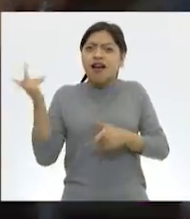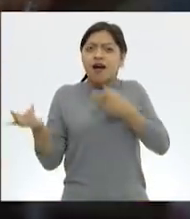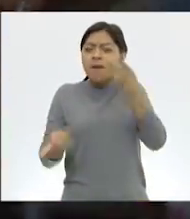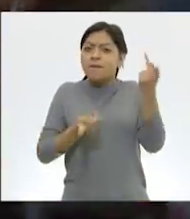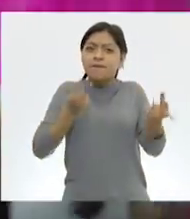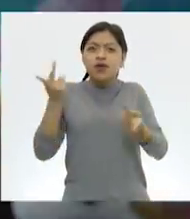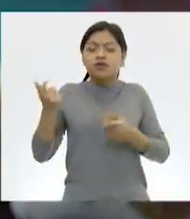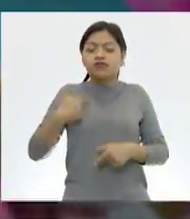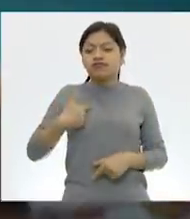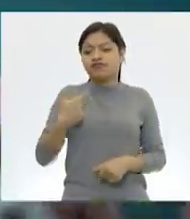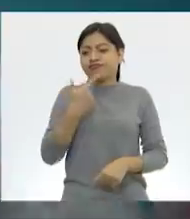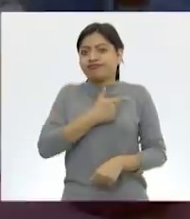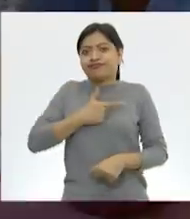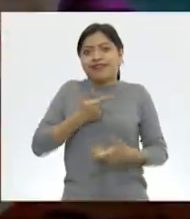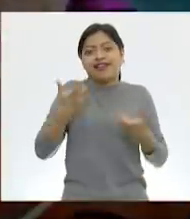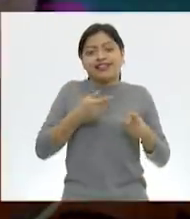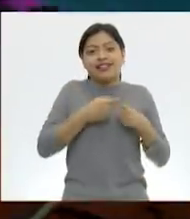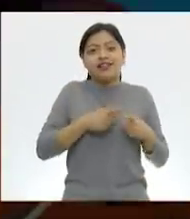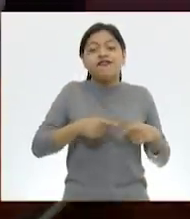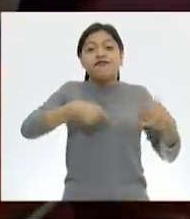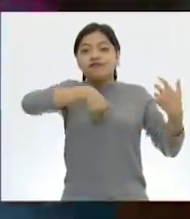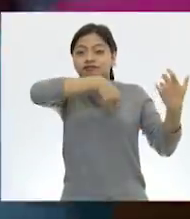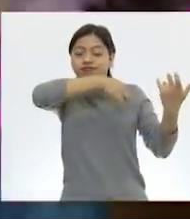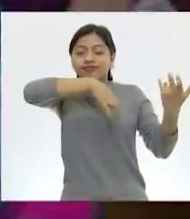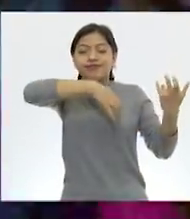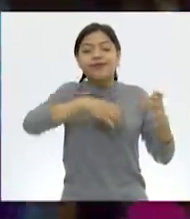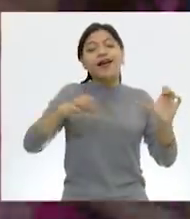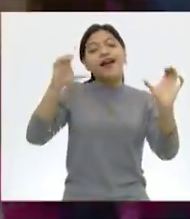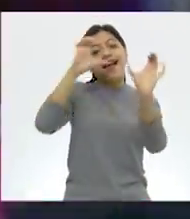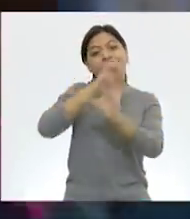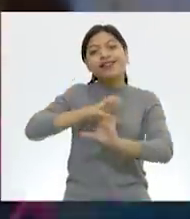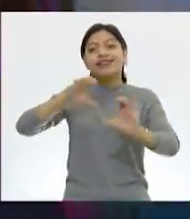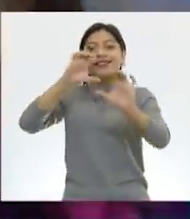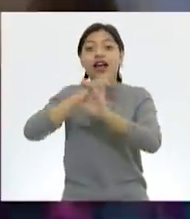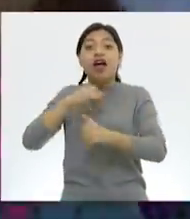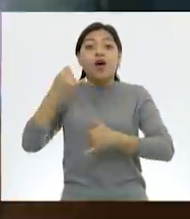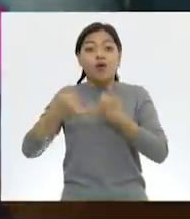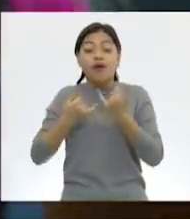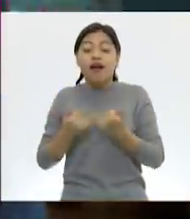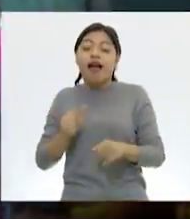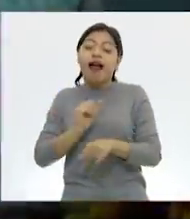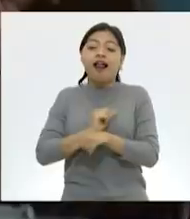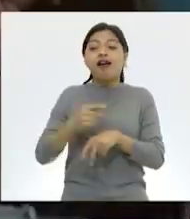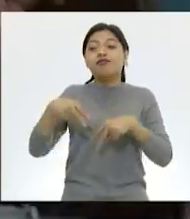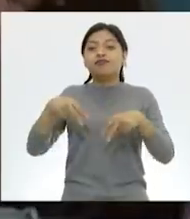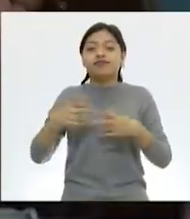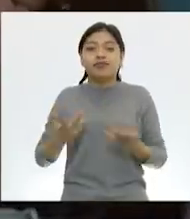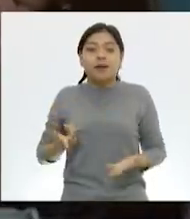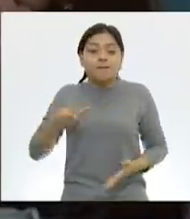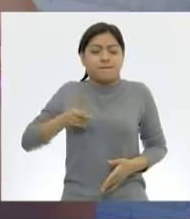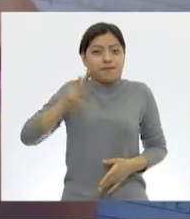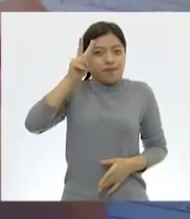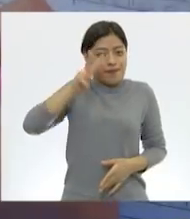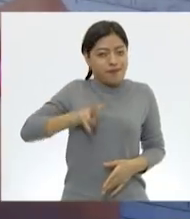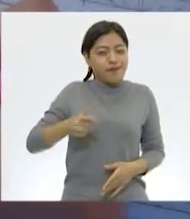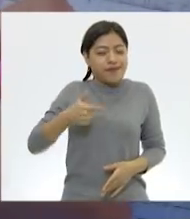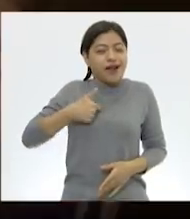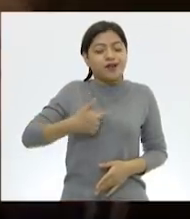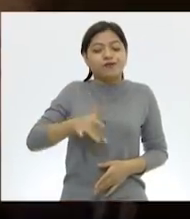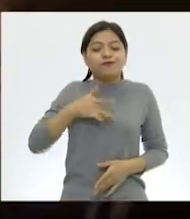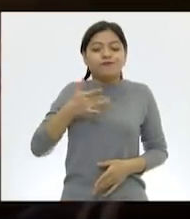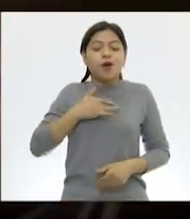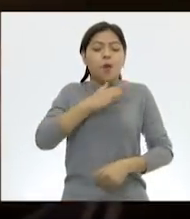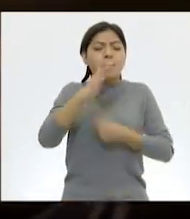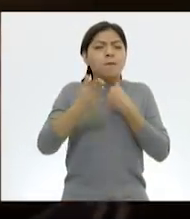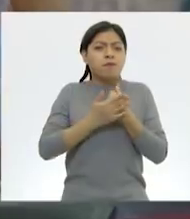hacer muchas cosas diferentes, como tocar violín, cantar, actuar. La verdad, siempre pensé que me convertiría